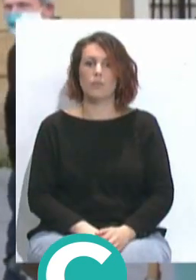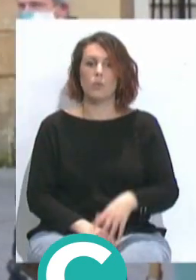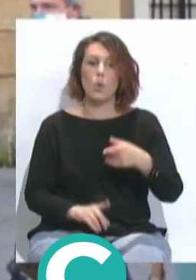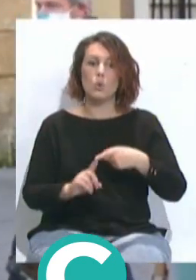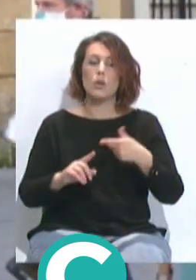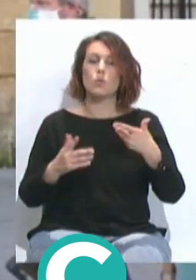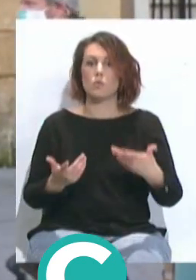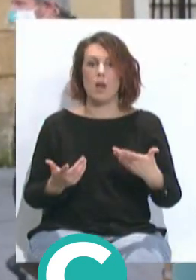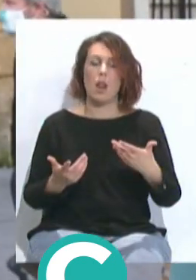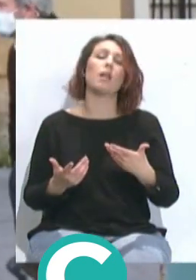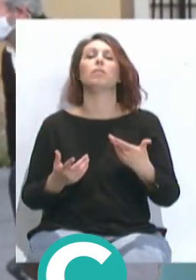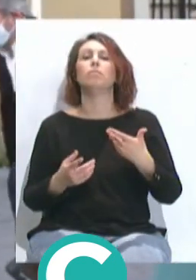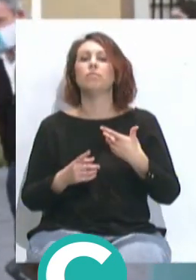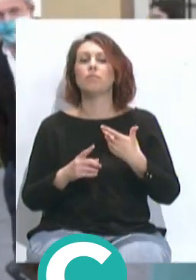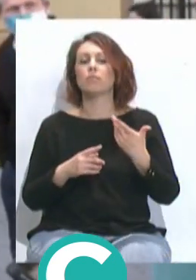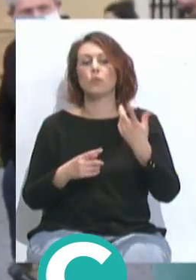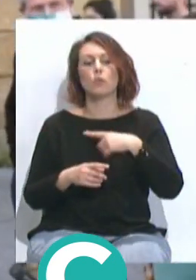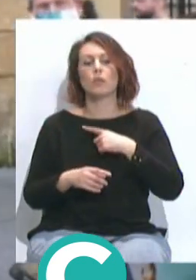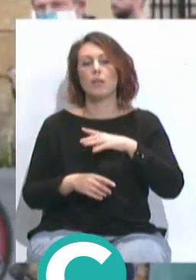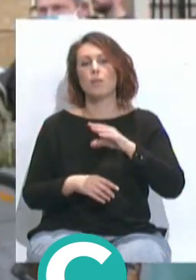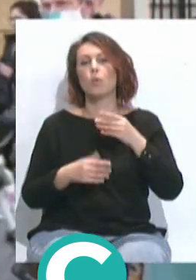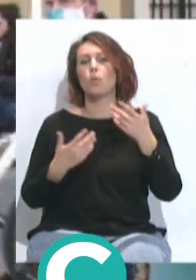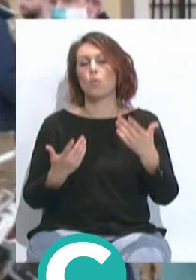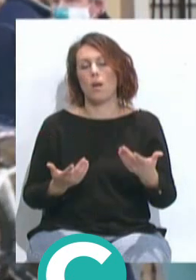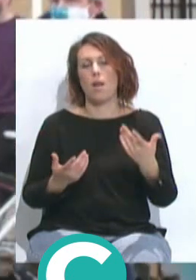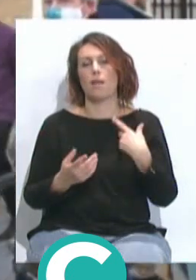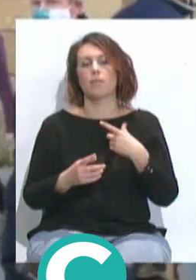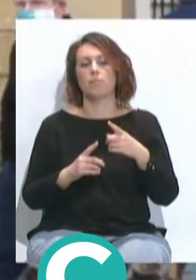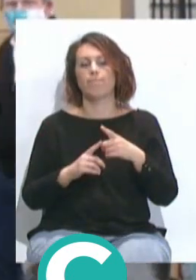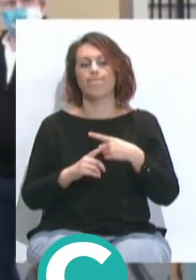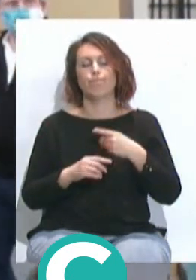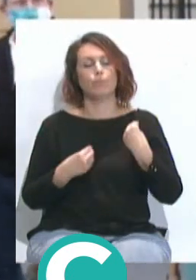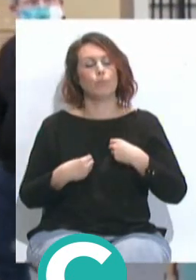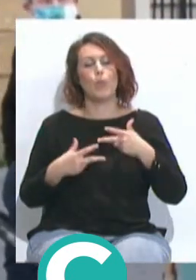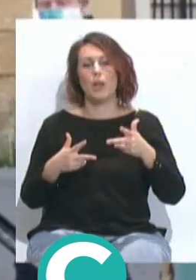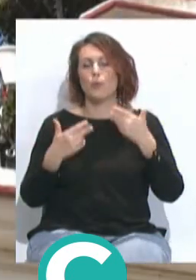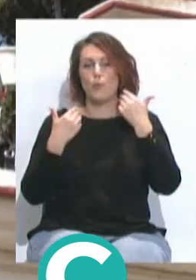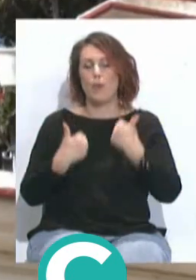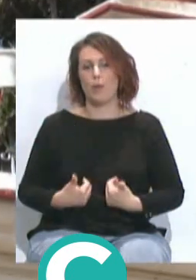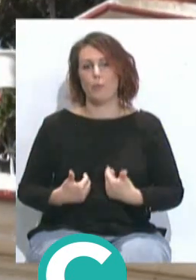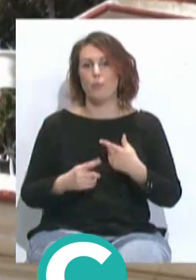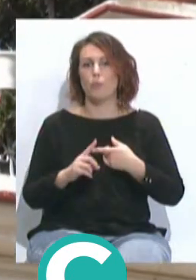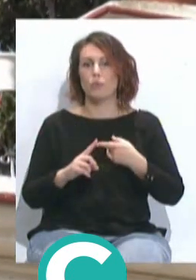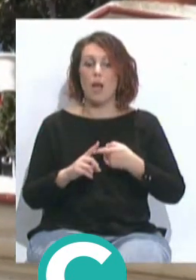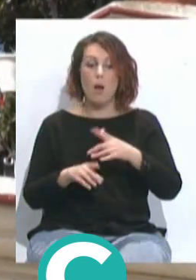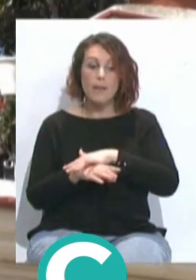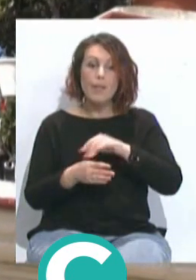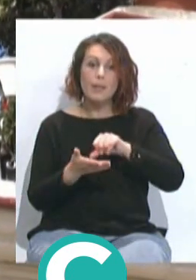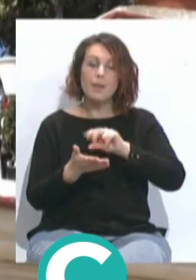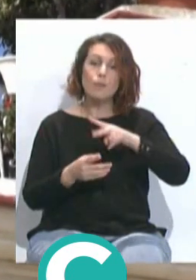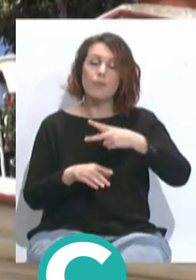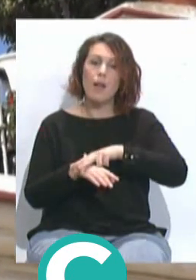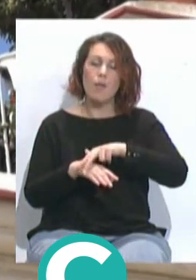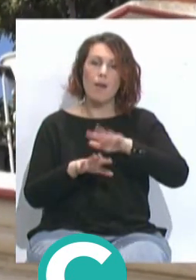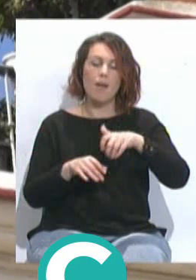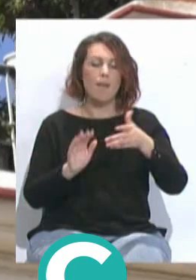ello la única vara de medir que nosotros entendemos que es la posible, que es la vara de medir de los derechos humanos. Desde el gobierno central, el subdelegado en